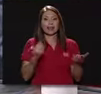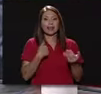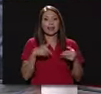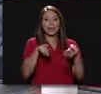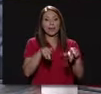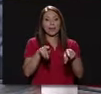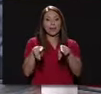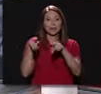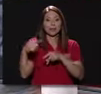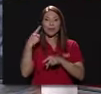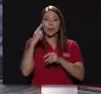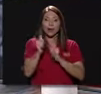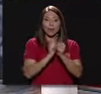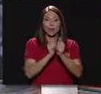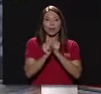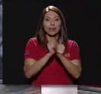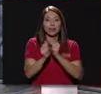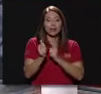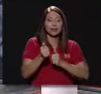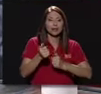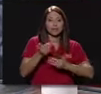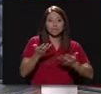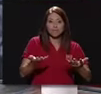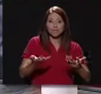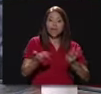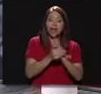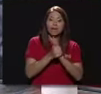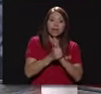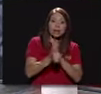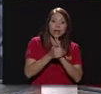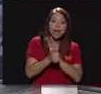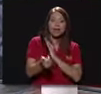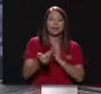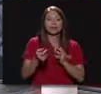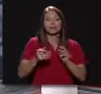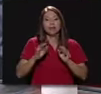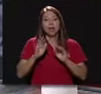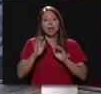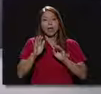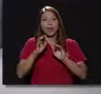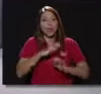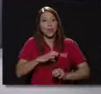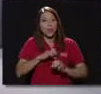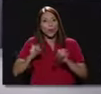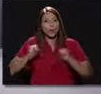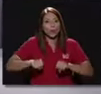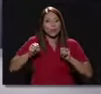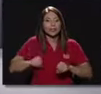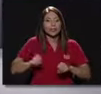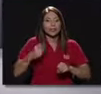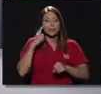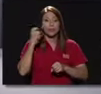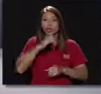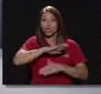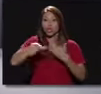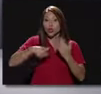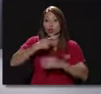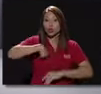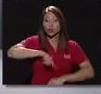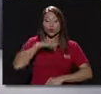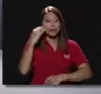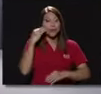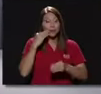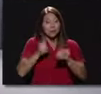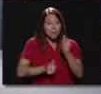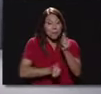la población para competir en el mercado, las habilidades, las potencialidades, porque es de todos conocida que buena